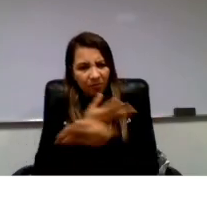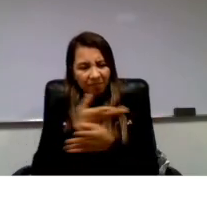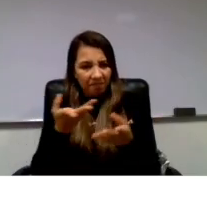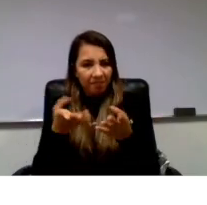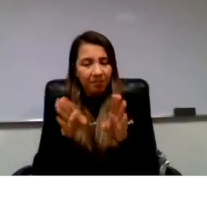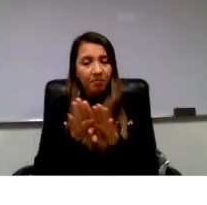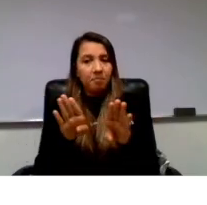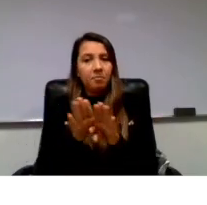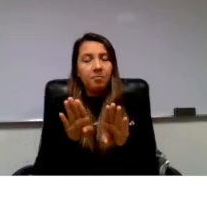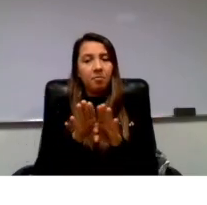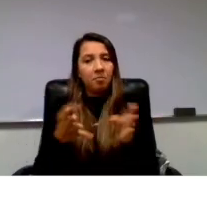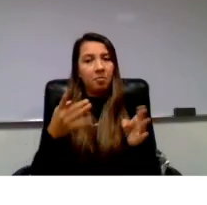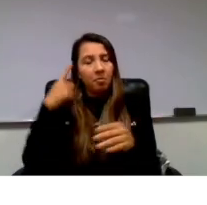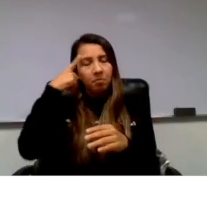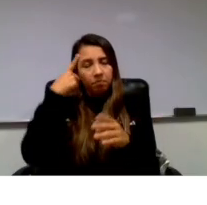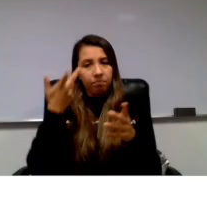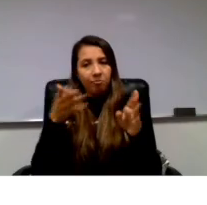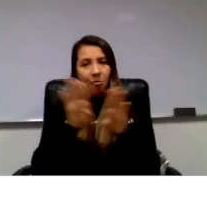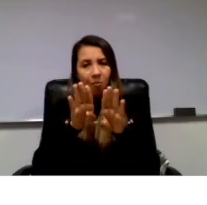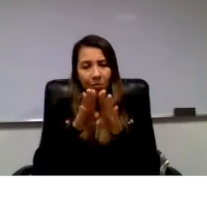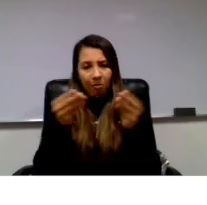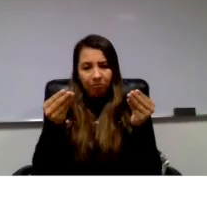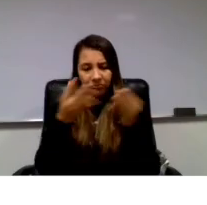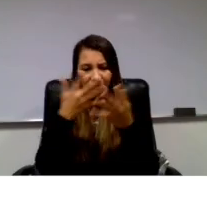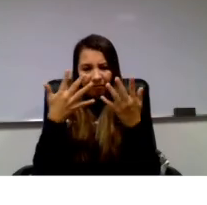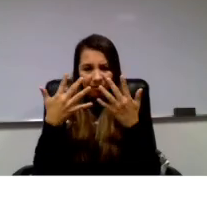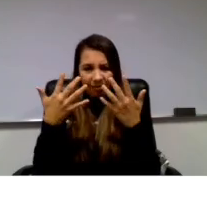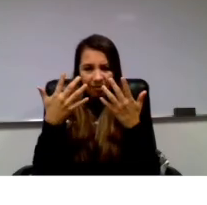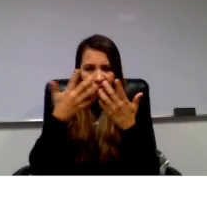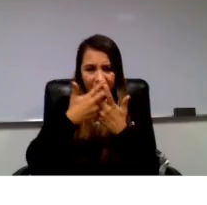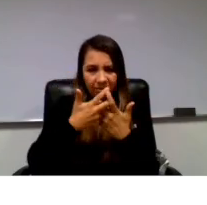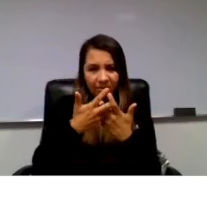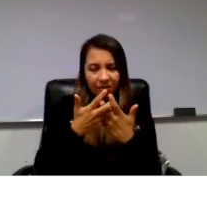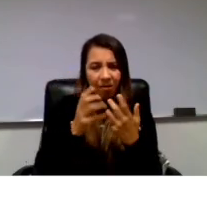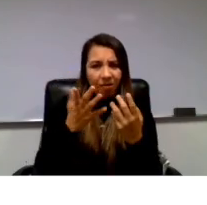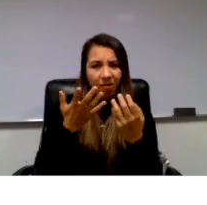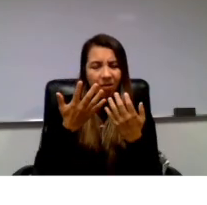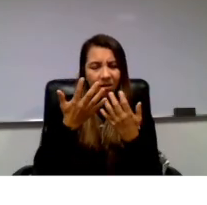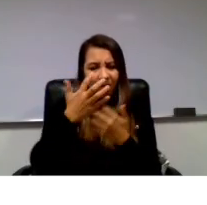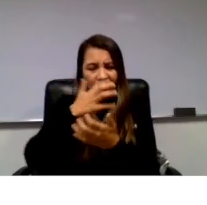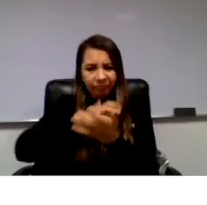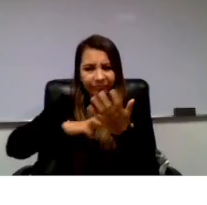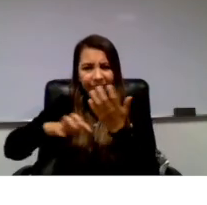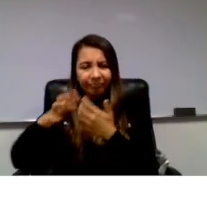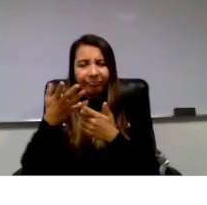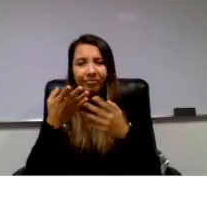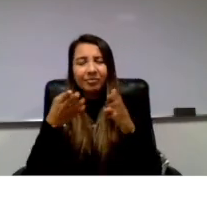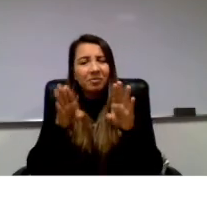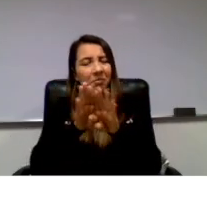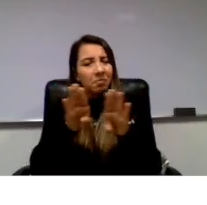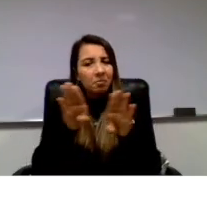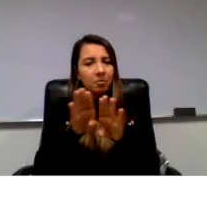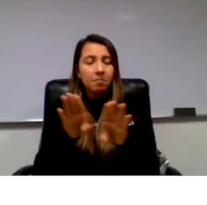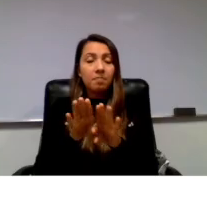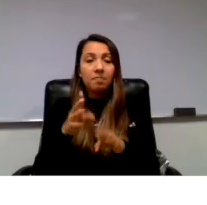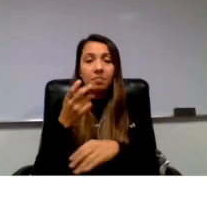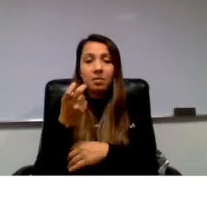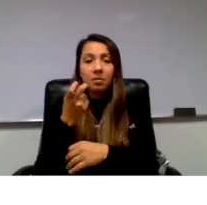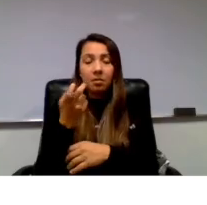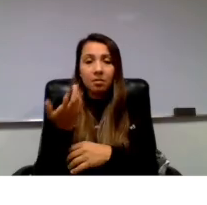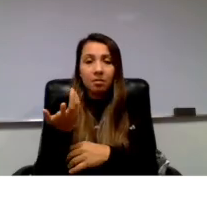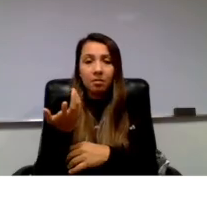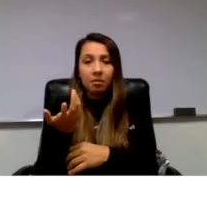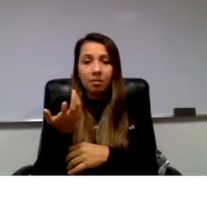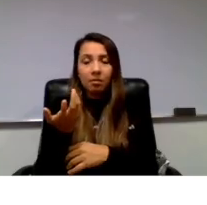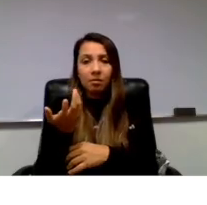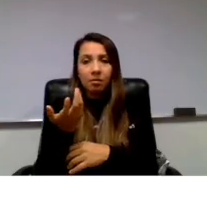horizontal, ¿no? Que dices, ¿cómo ocurre? O sea, ¿se mezclan las bacterias? O sea, ¿qué sucede, no? Y si eso no puede suceder